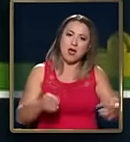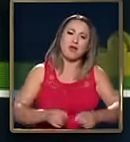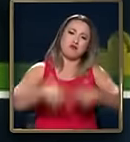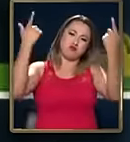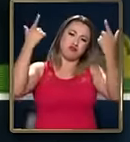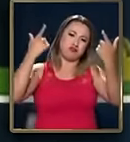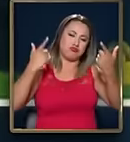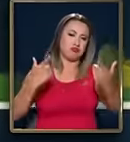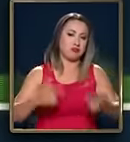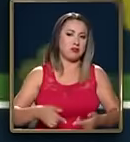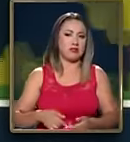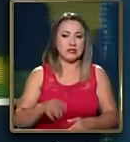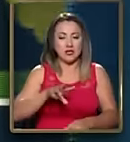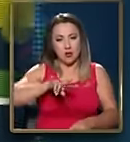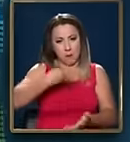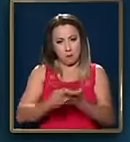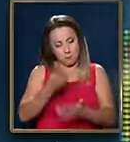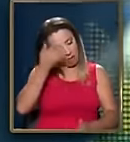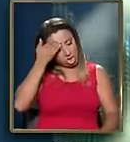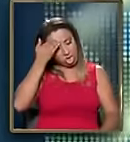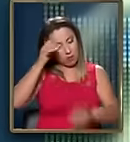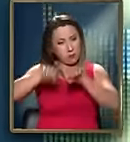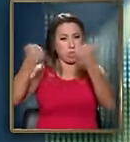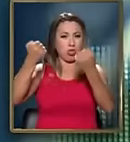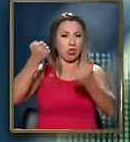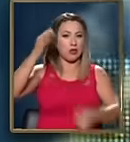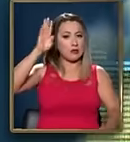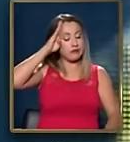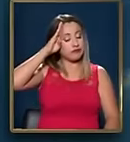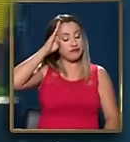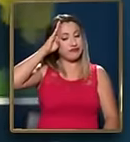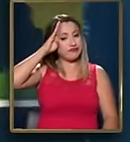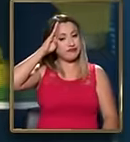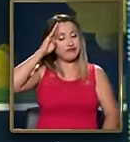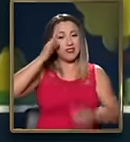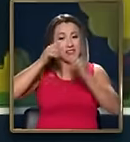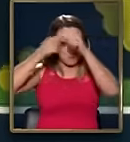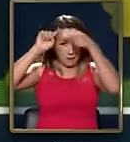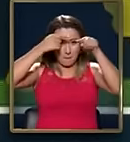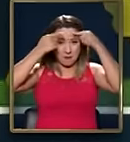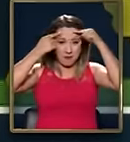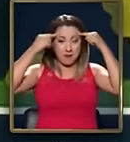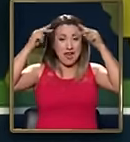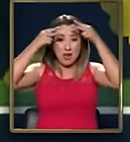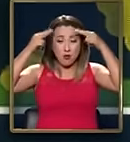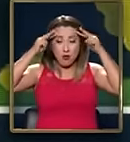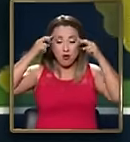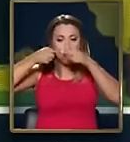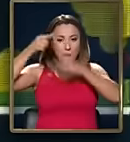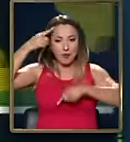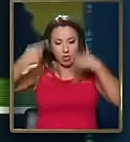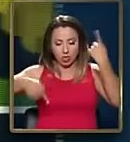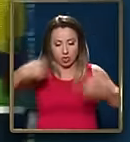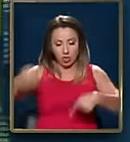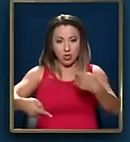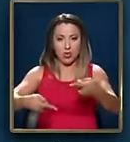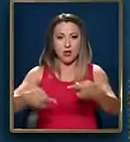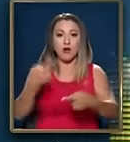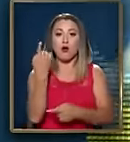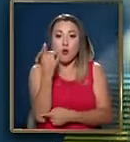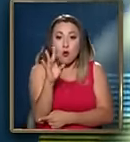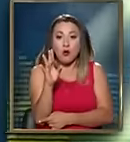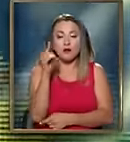media. Se me rompió la cabeza, cayeron todas las neuronas, todas, excepto una, con